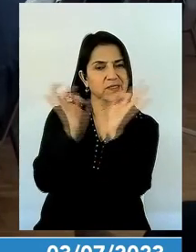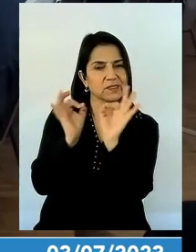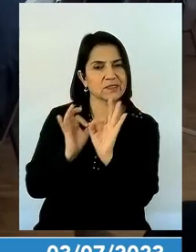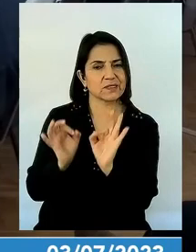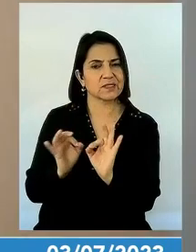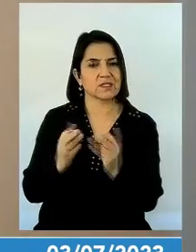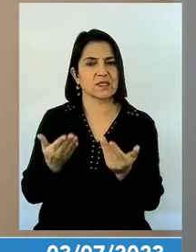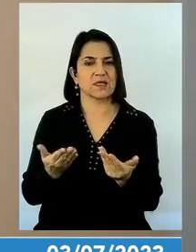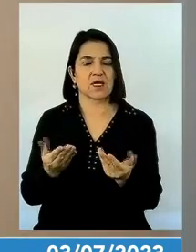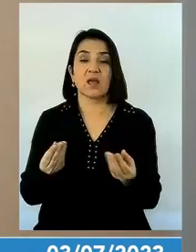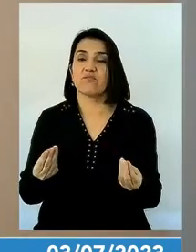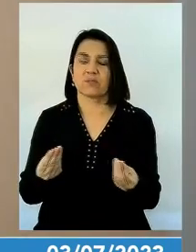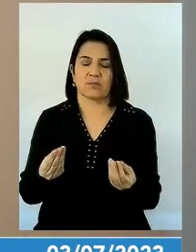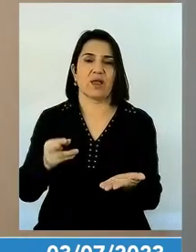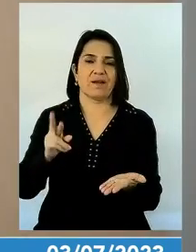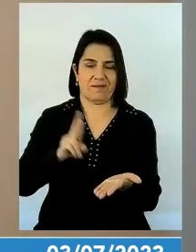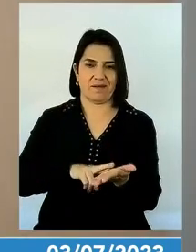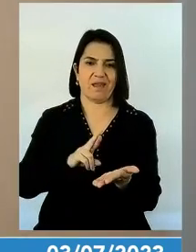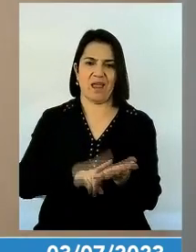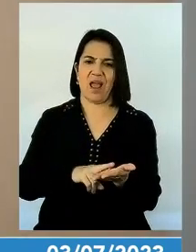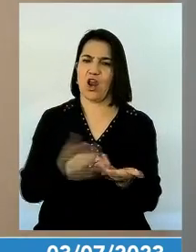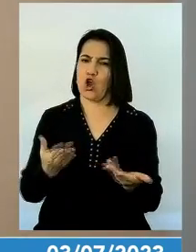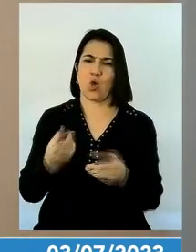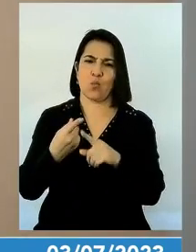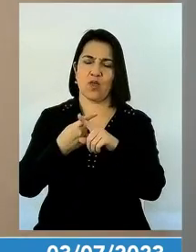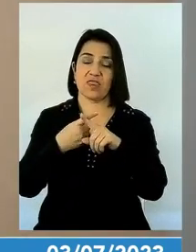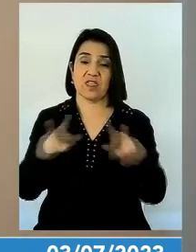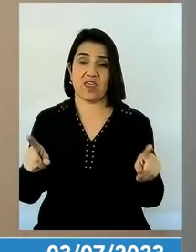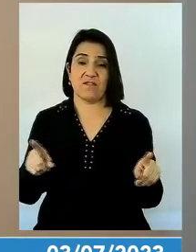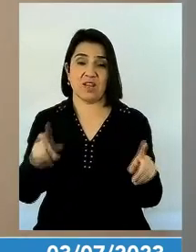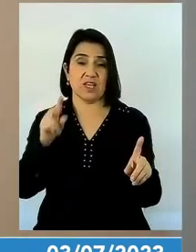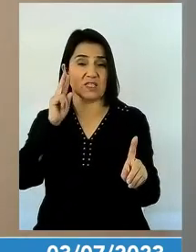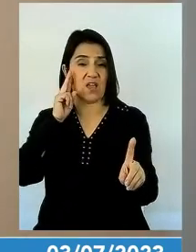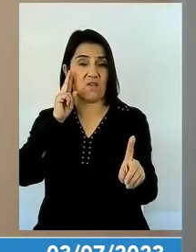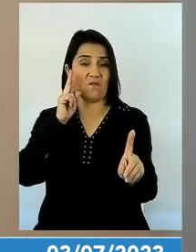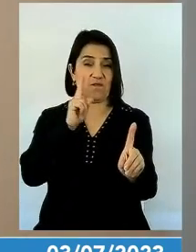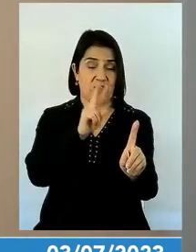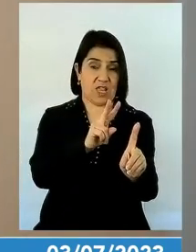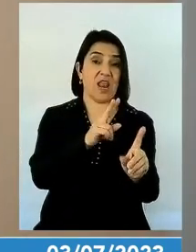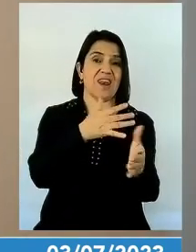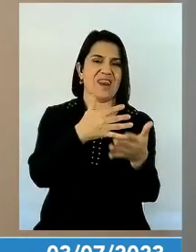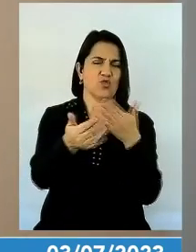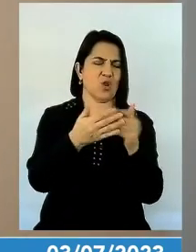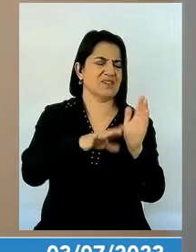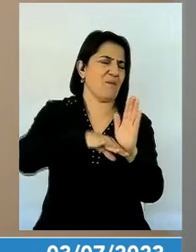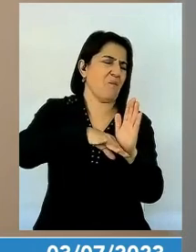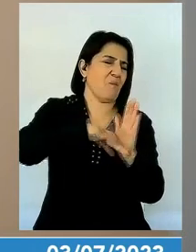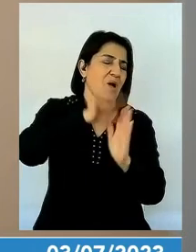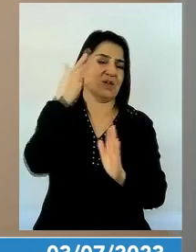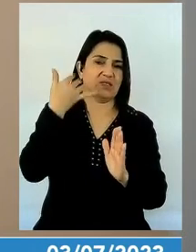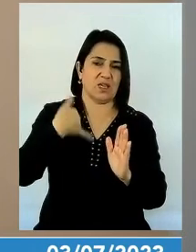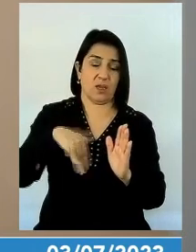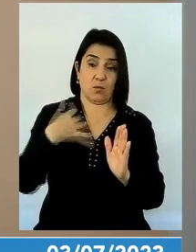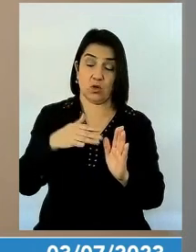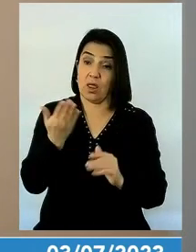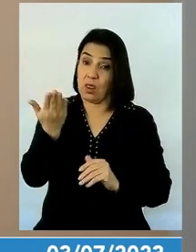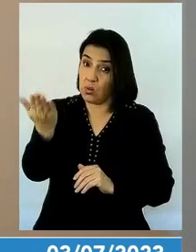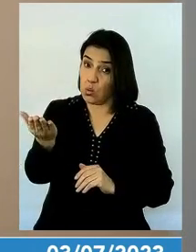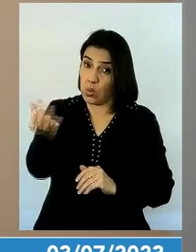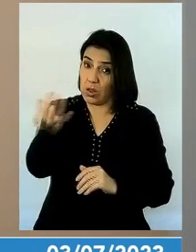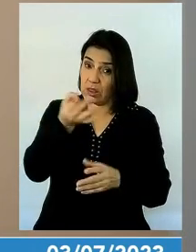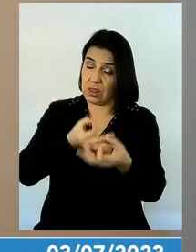práctica, cómo se diferencia esta visión ecocentrista, ya de que nos acaba de comentar, de